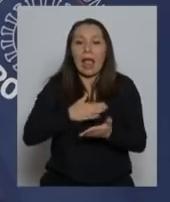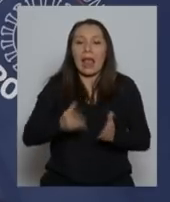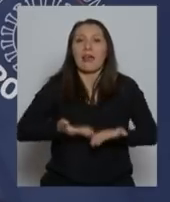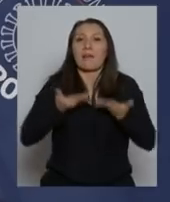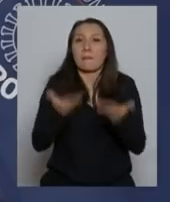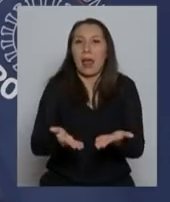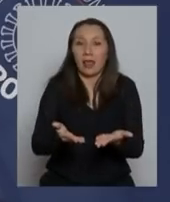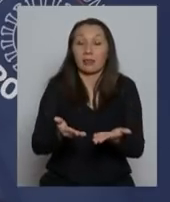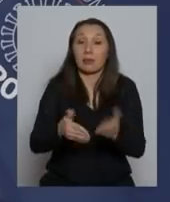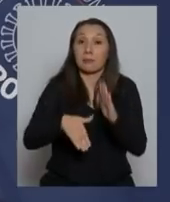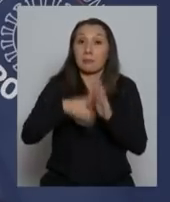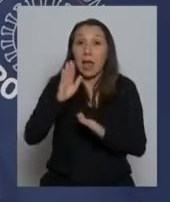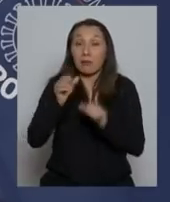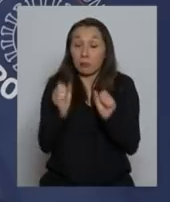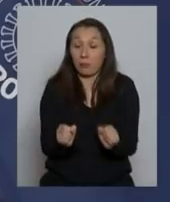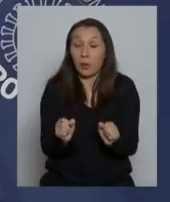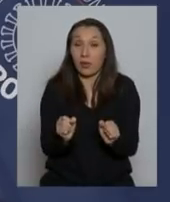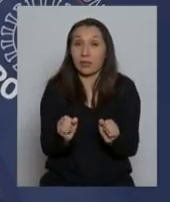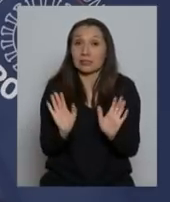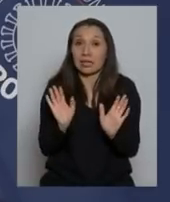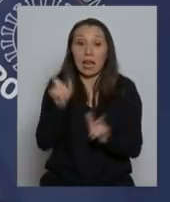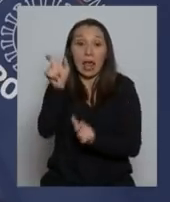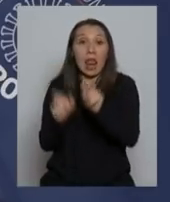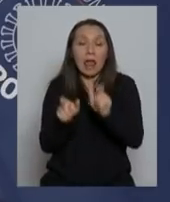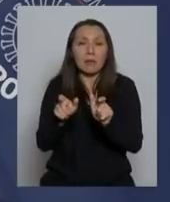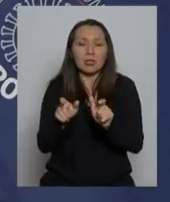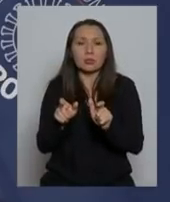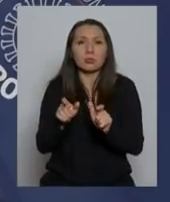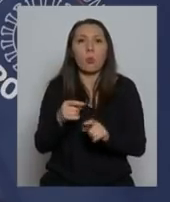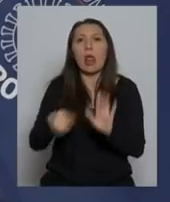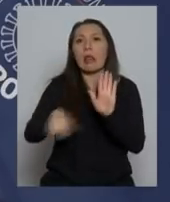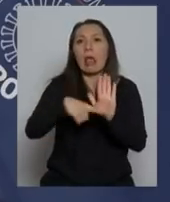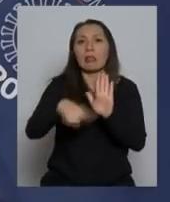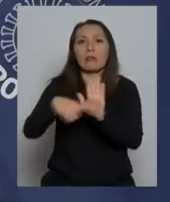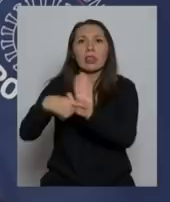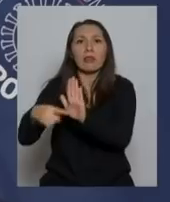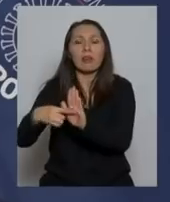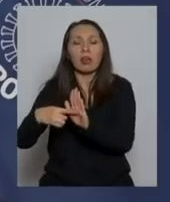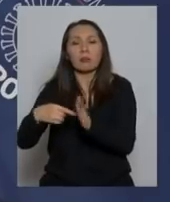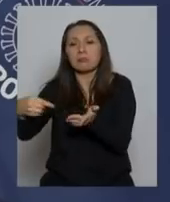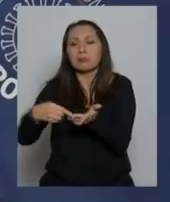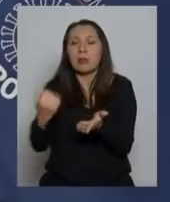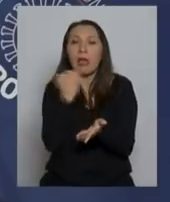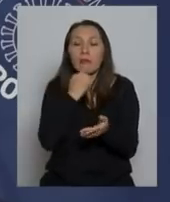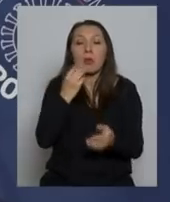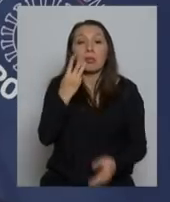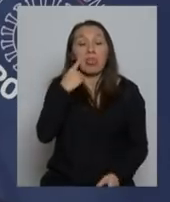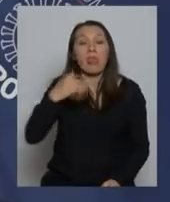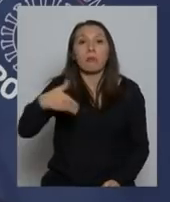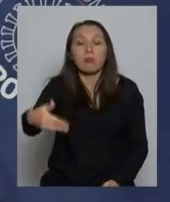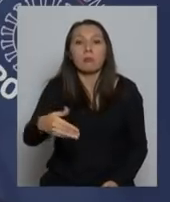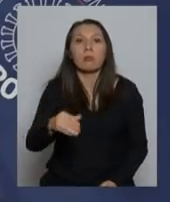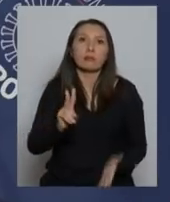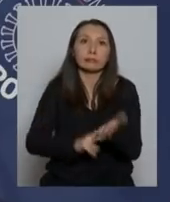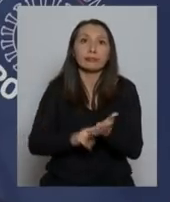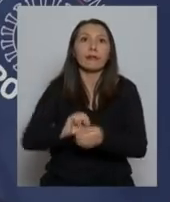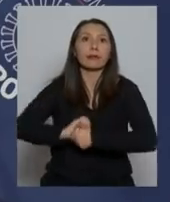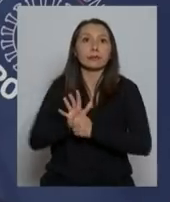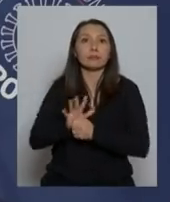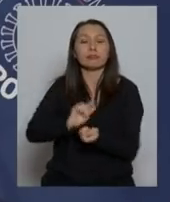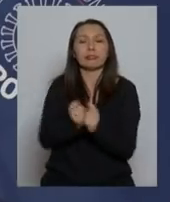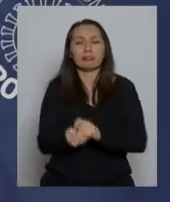queremos hacer, porque la mayor probabilidad es que las personas aparezcan como negativas y puede ocurrir que 3 días después tengan la